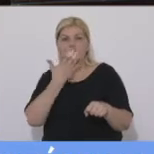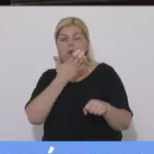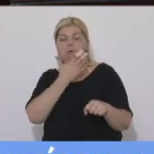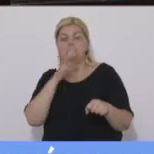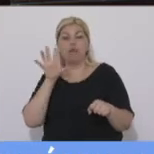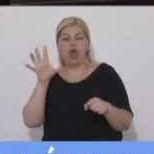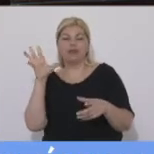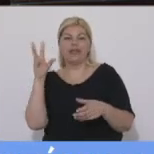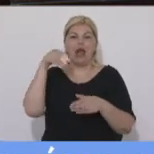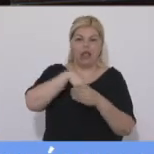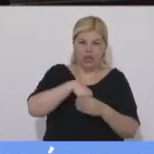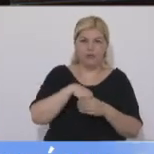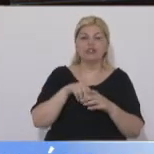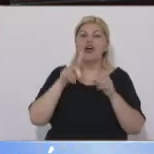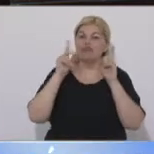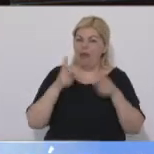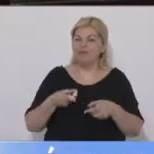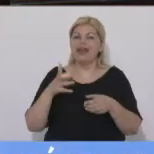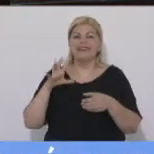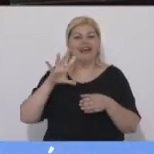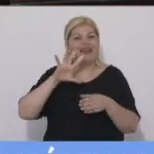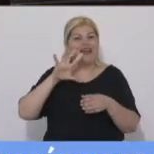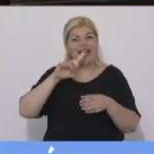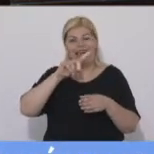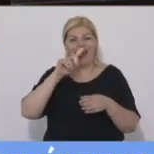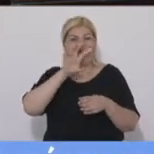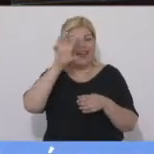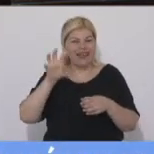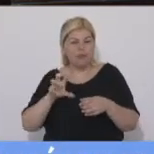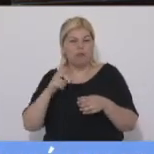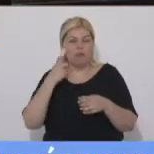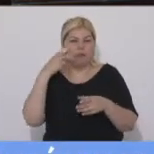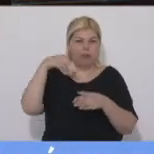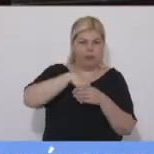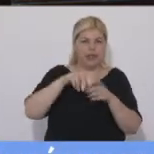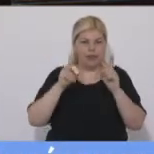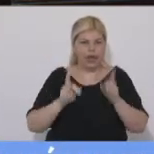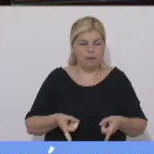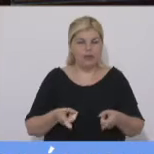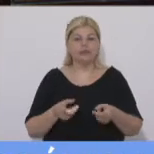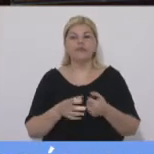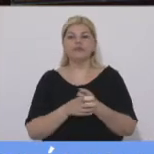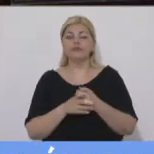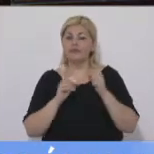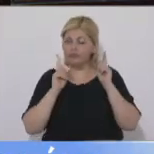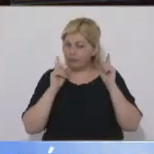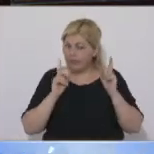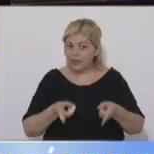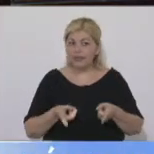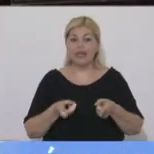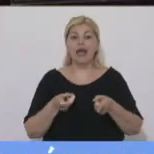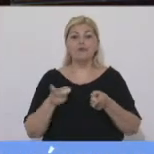Estados municipales implicados, y en caso de corresponder a la Administración de Parques Nacionales.